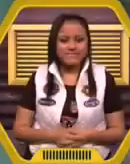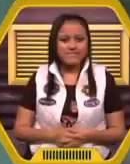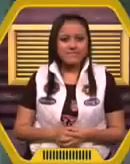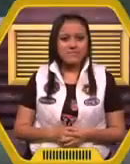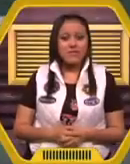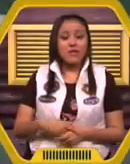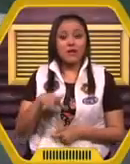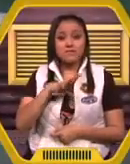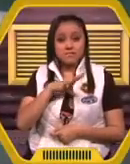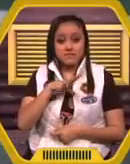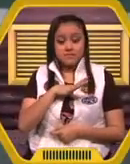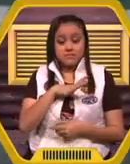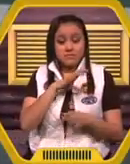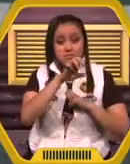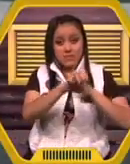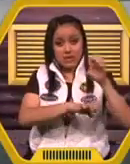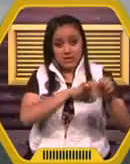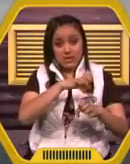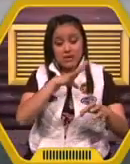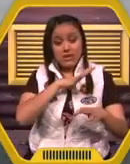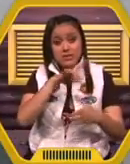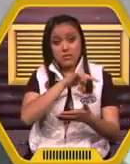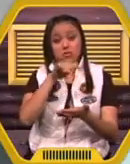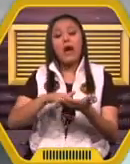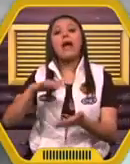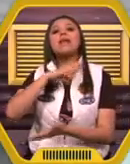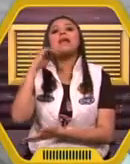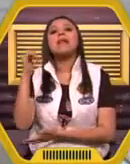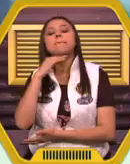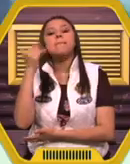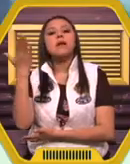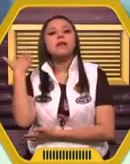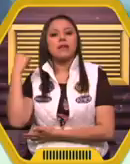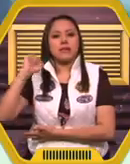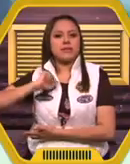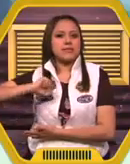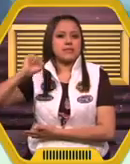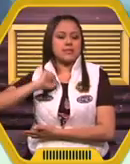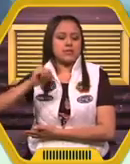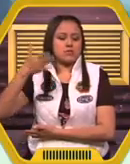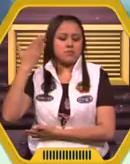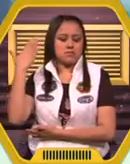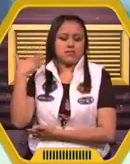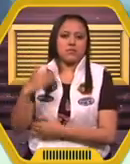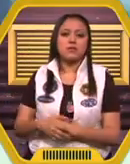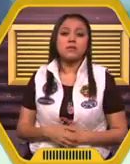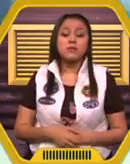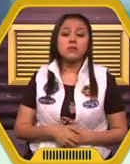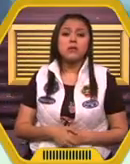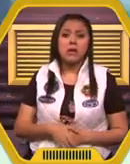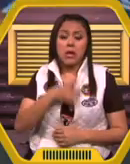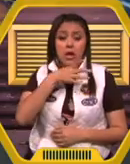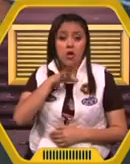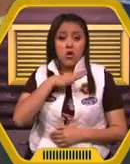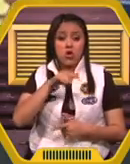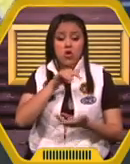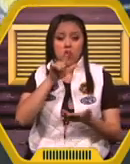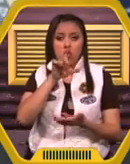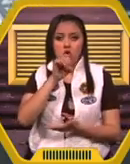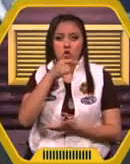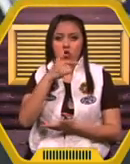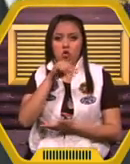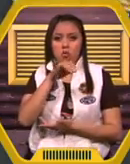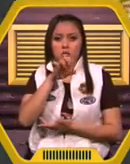parte de un corporativo de empresas fundadas en Alemania en el siglo pasado, Logomundo se ha convertido en una de las empresas de bordados